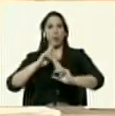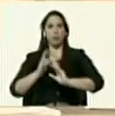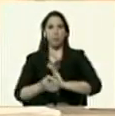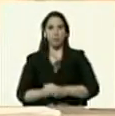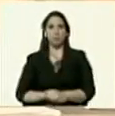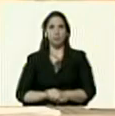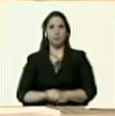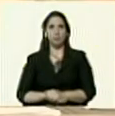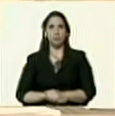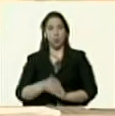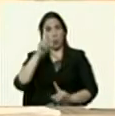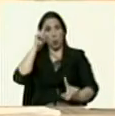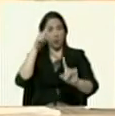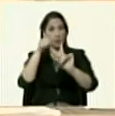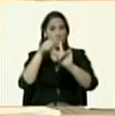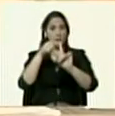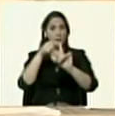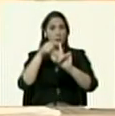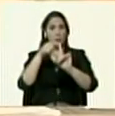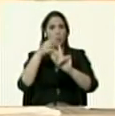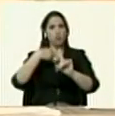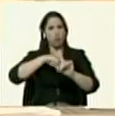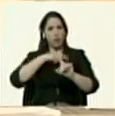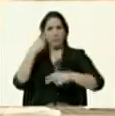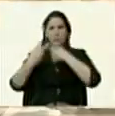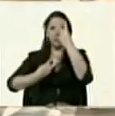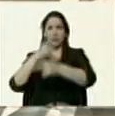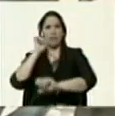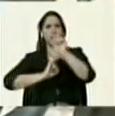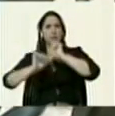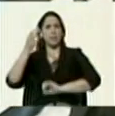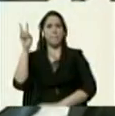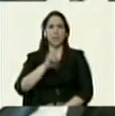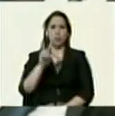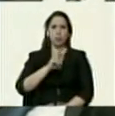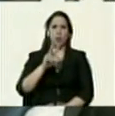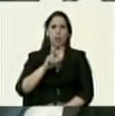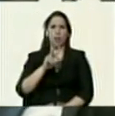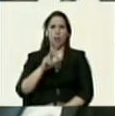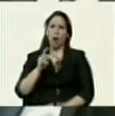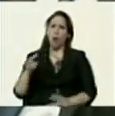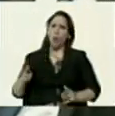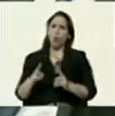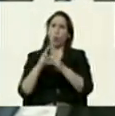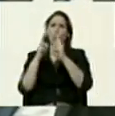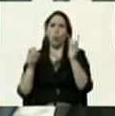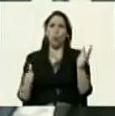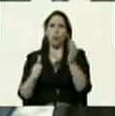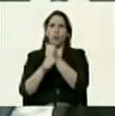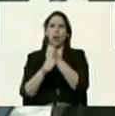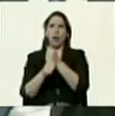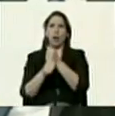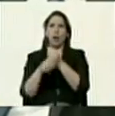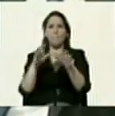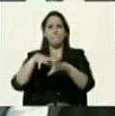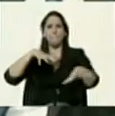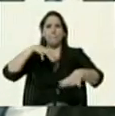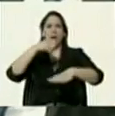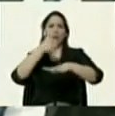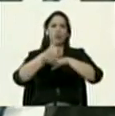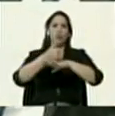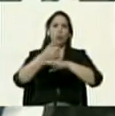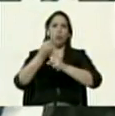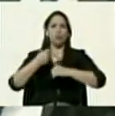Los objetivos de nuestra visita es defender a Venezuela, es conseguir el mayor número de países